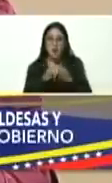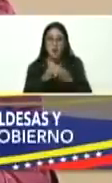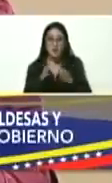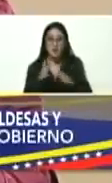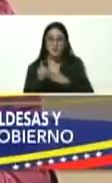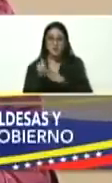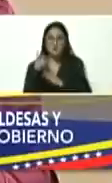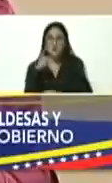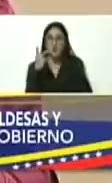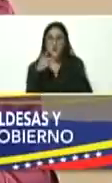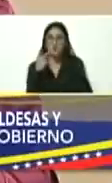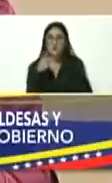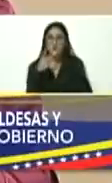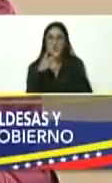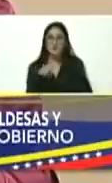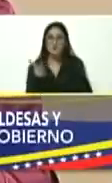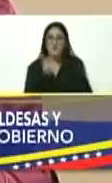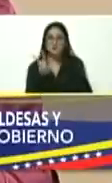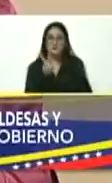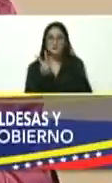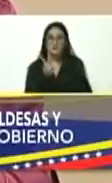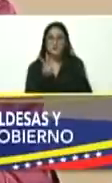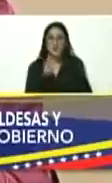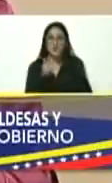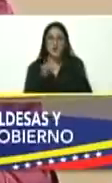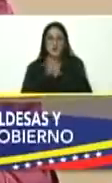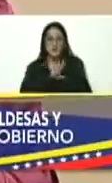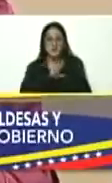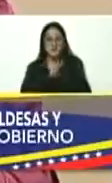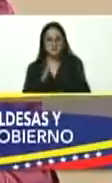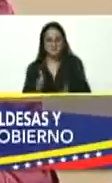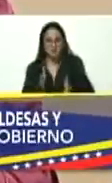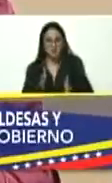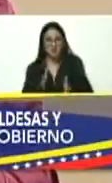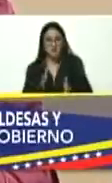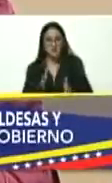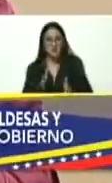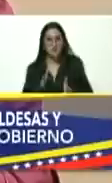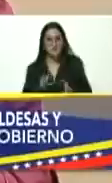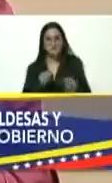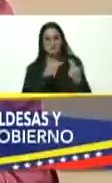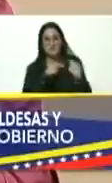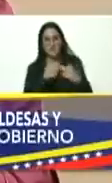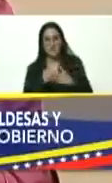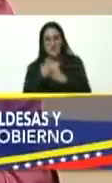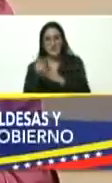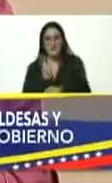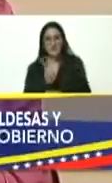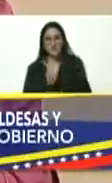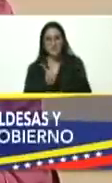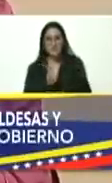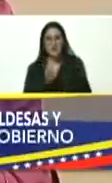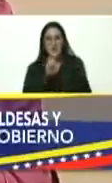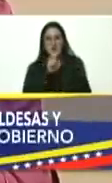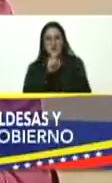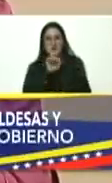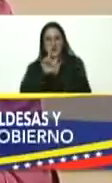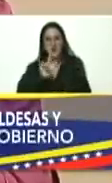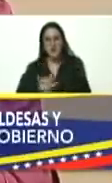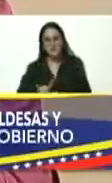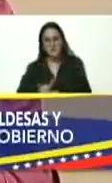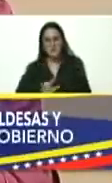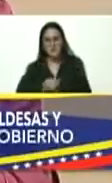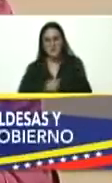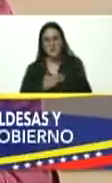política venezuela tiene quien la gobierne venezuela tiene quien la dirija venezuela tiene quien la ame